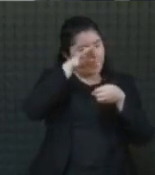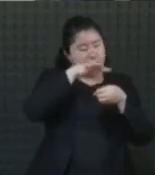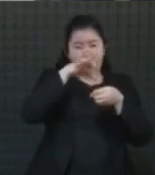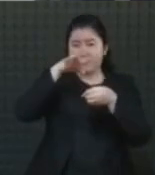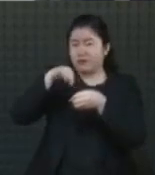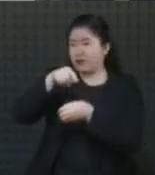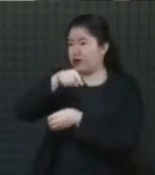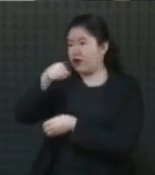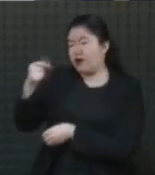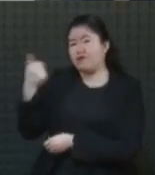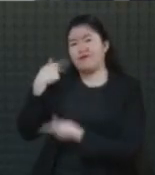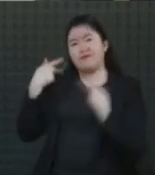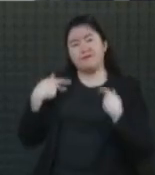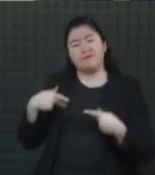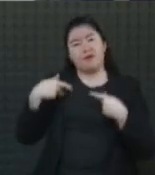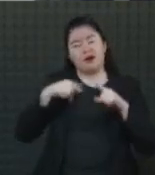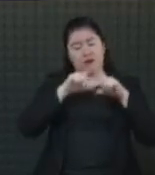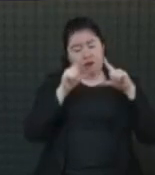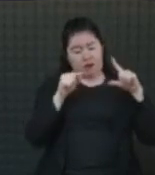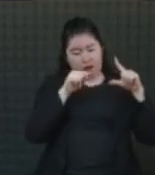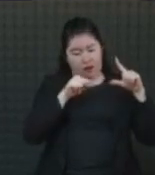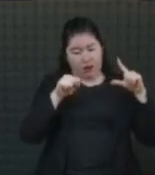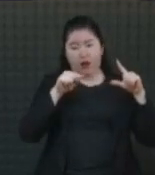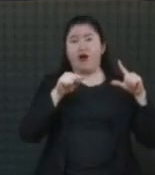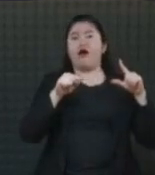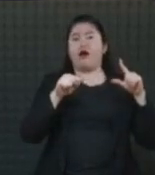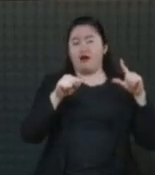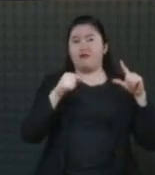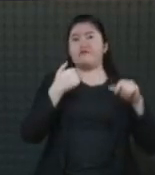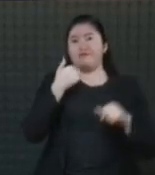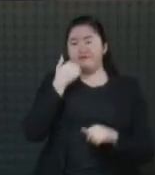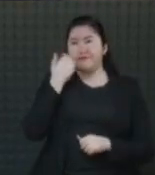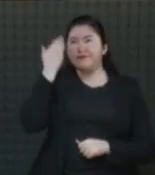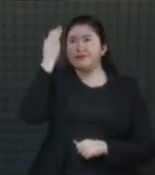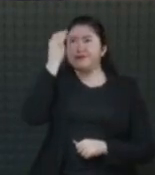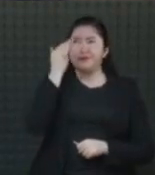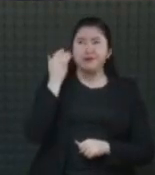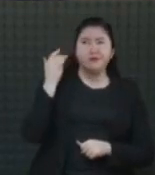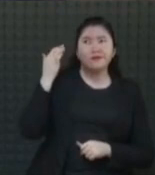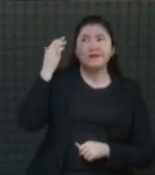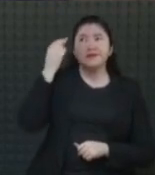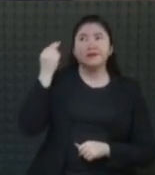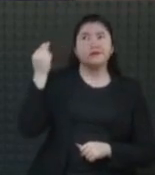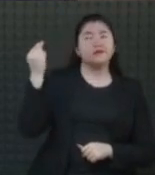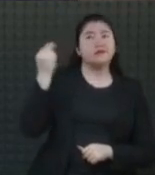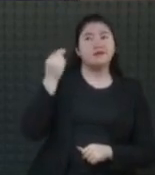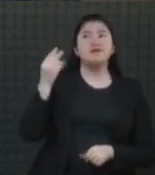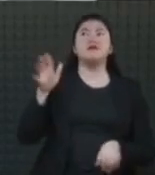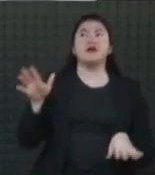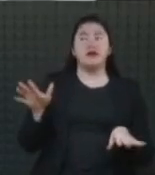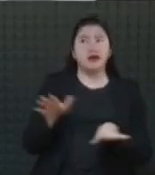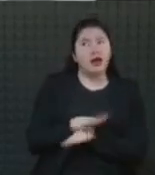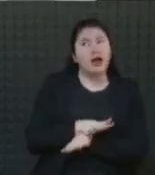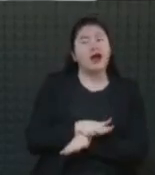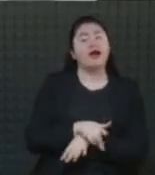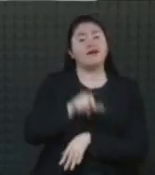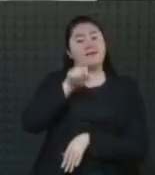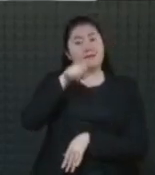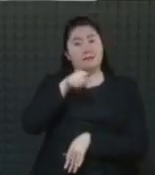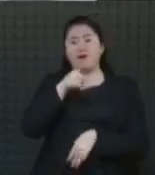nuestro pueblo por un cambio de fondo, de raíz, pacífico. Un cambio que